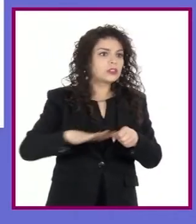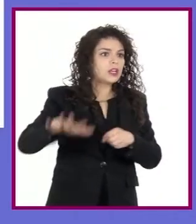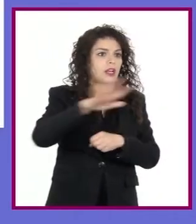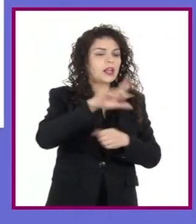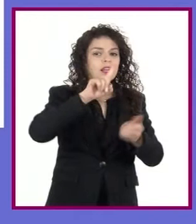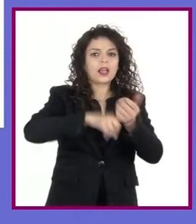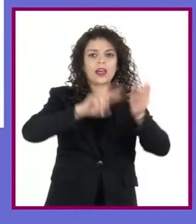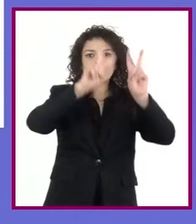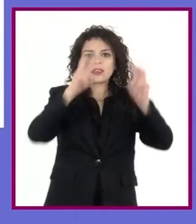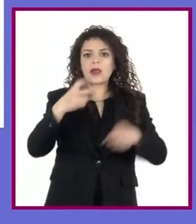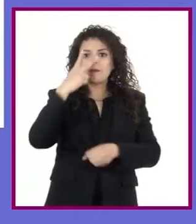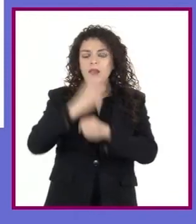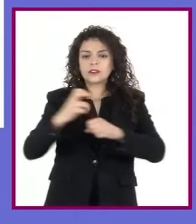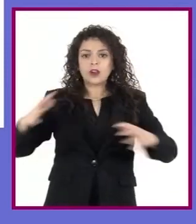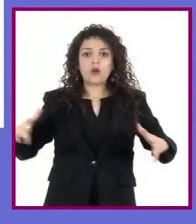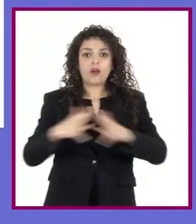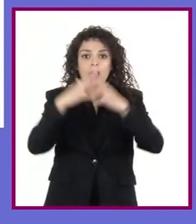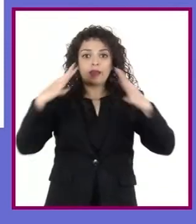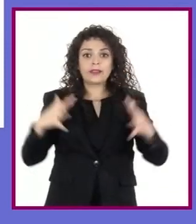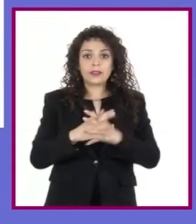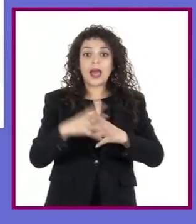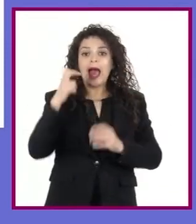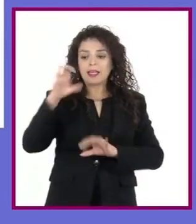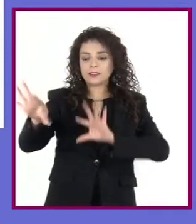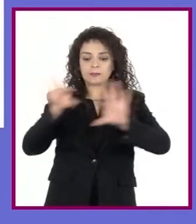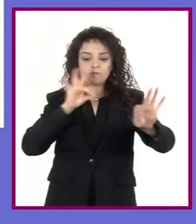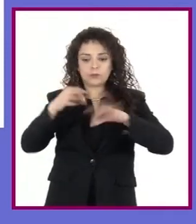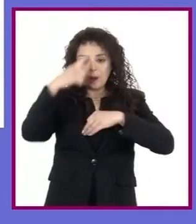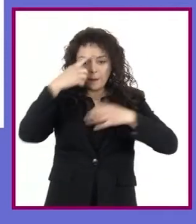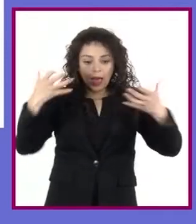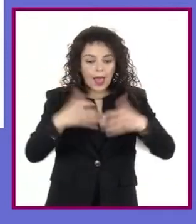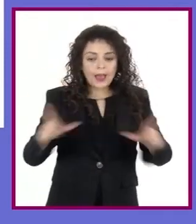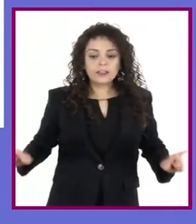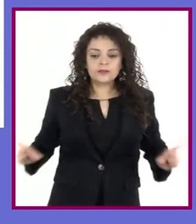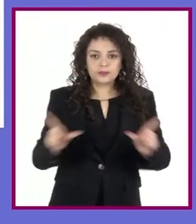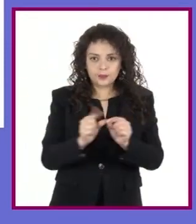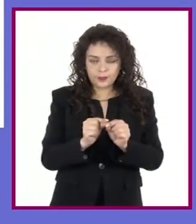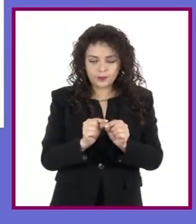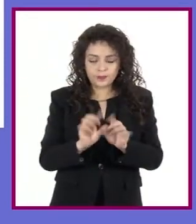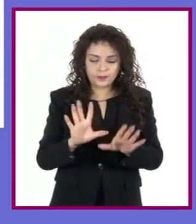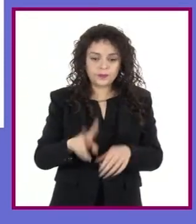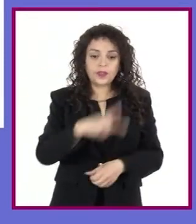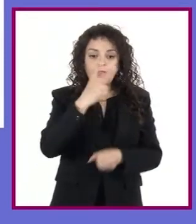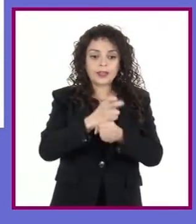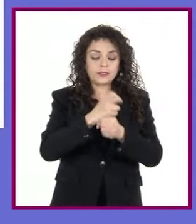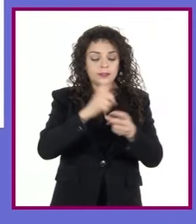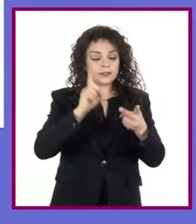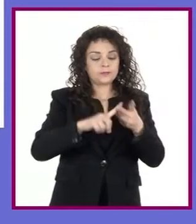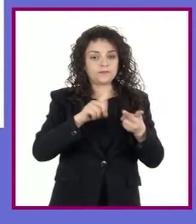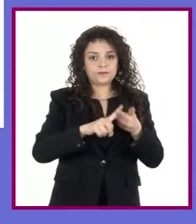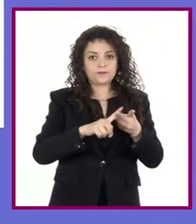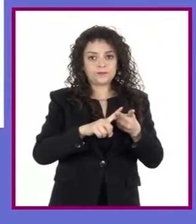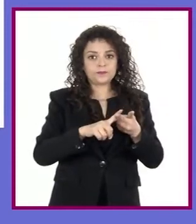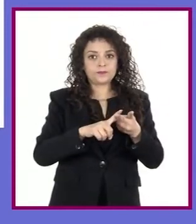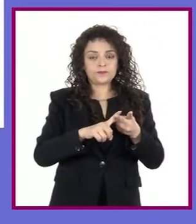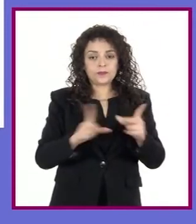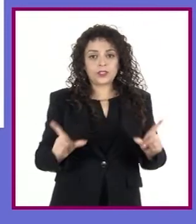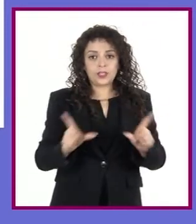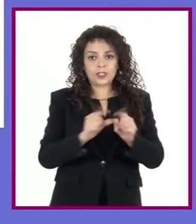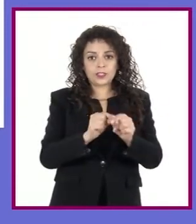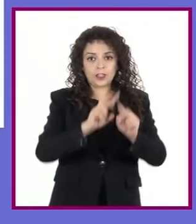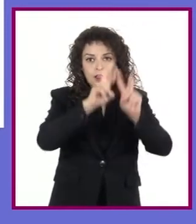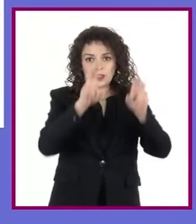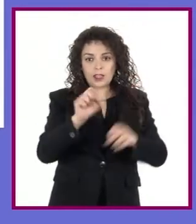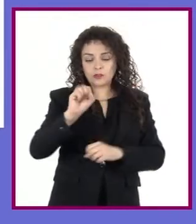y estamos haciendo un resumen al respecto. El segundo aspecto que podemos considerar en el abordaje sociológico de un resumen